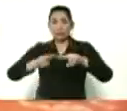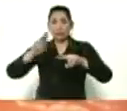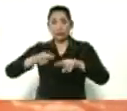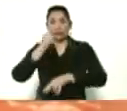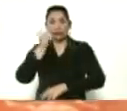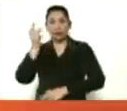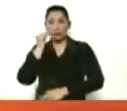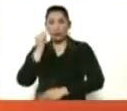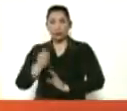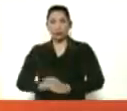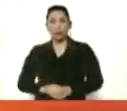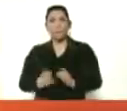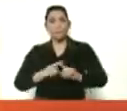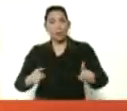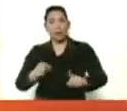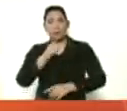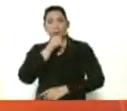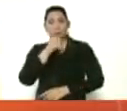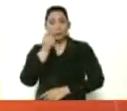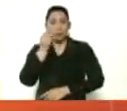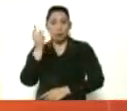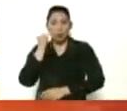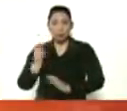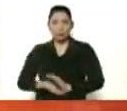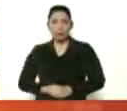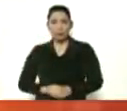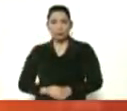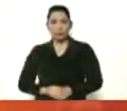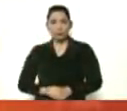niñas y para personas de la tercera edad,